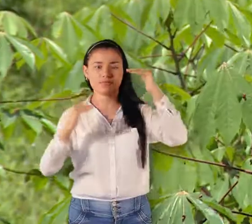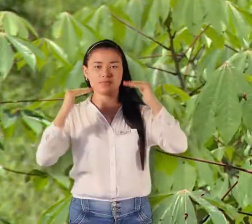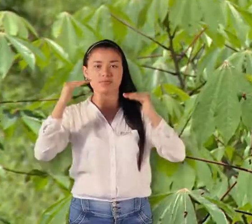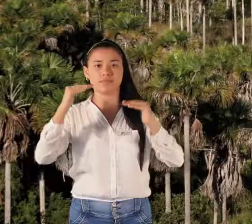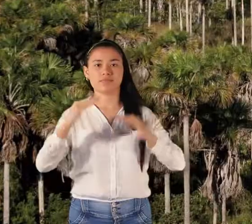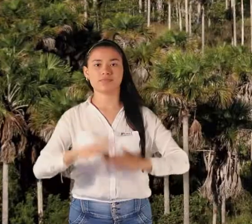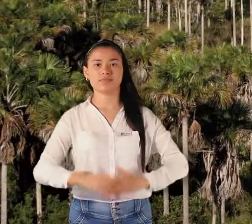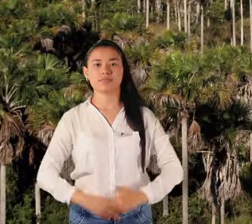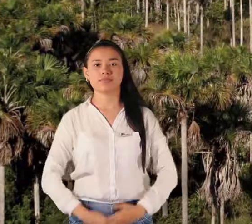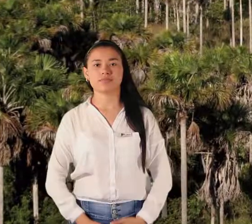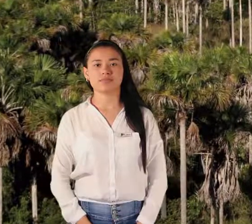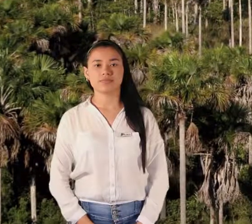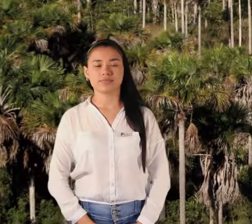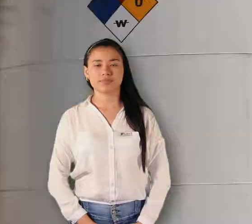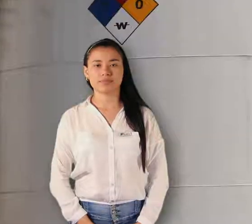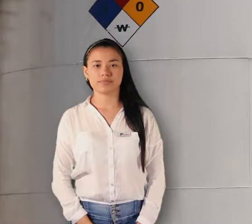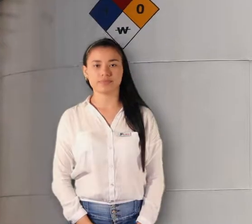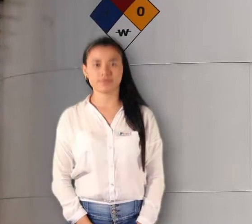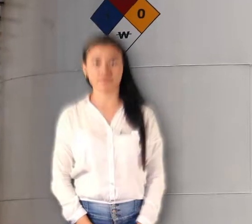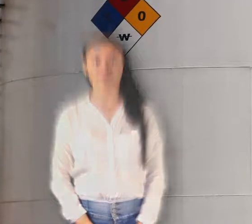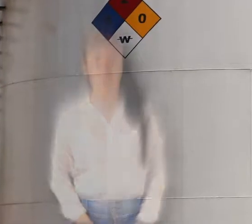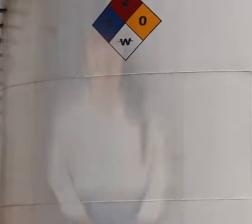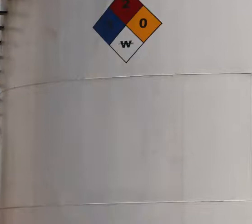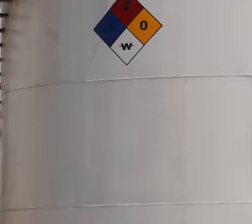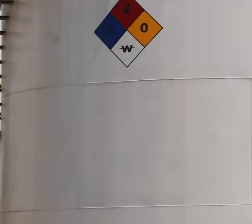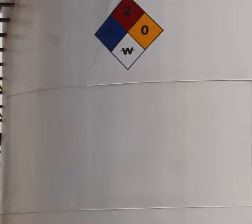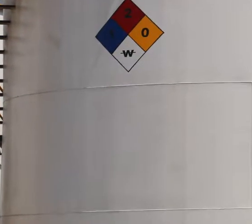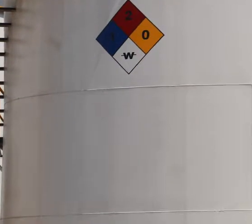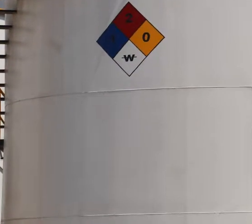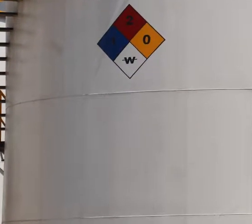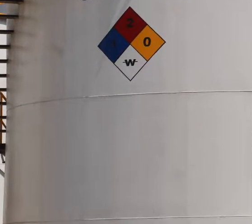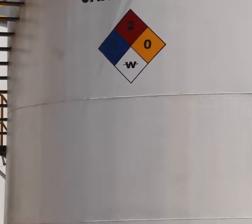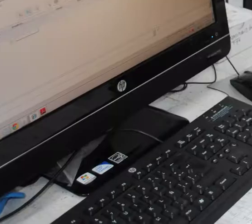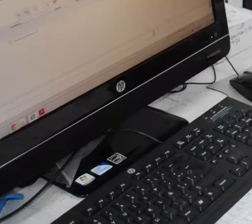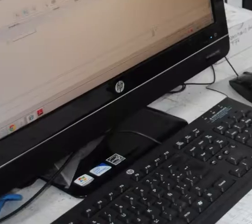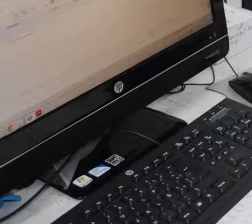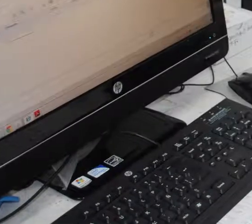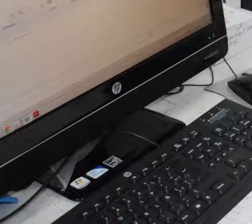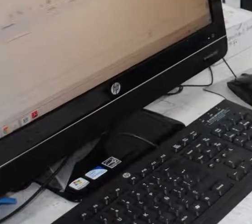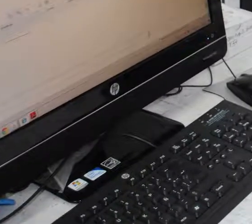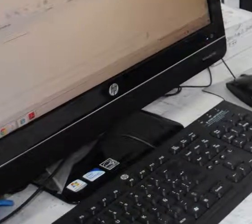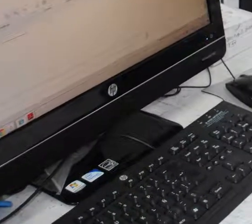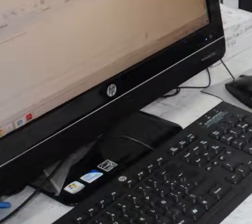económicas, ambientales, productivas y competitivas.